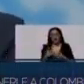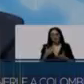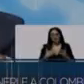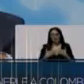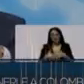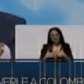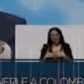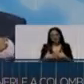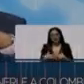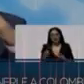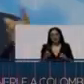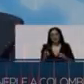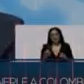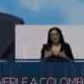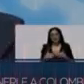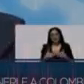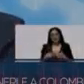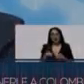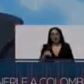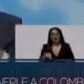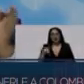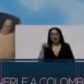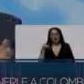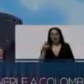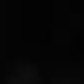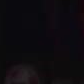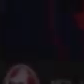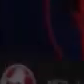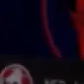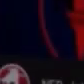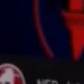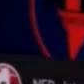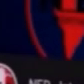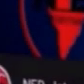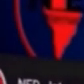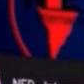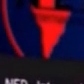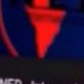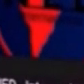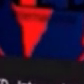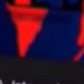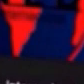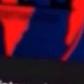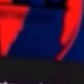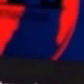que algo, señores, está pasando en el mundo y hay que saberlo.